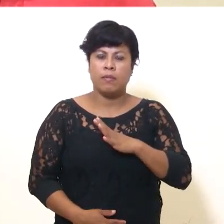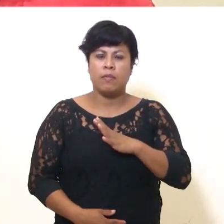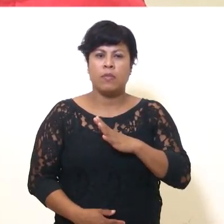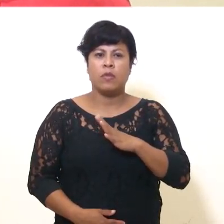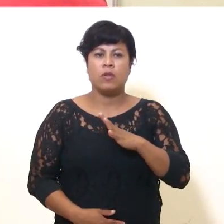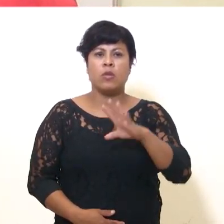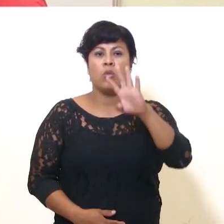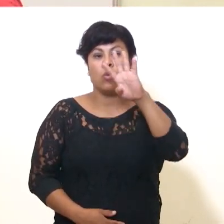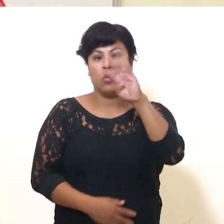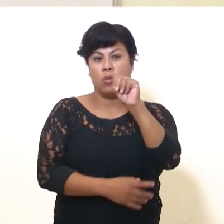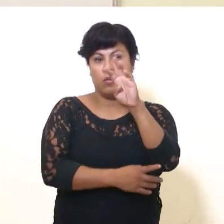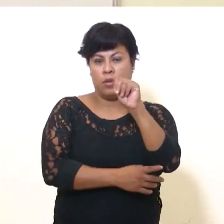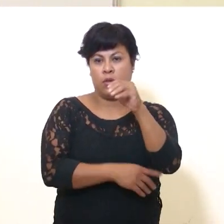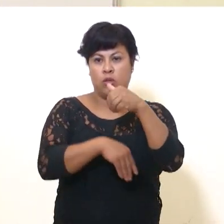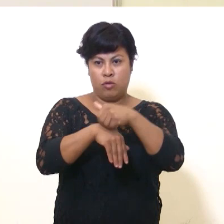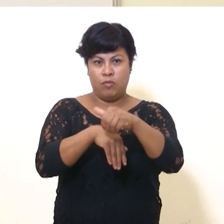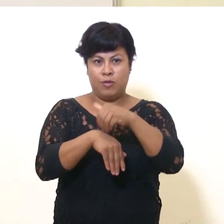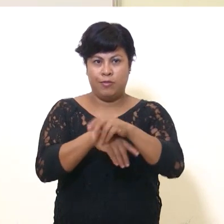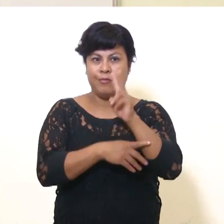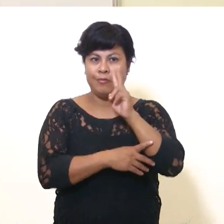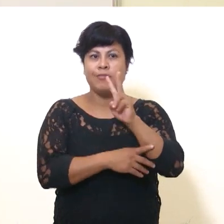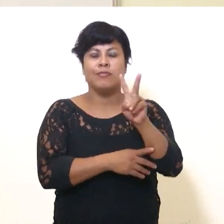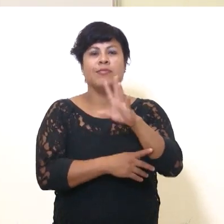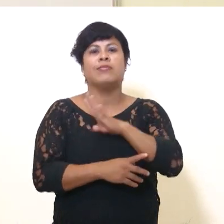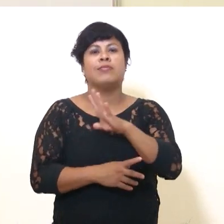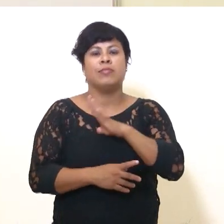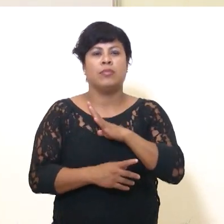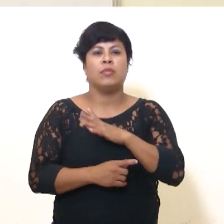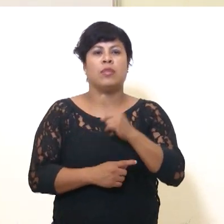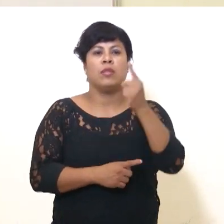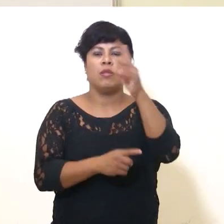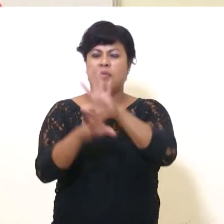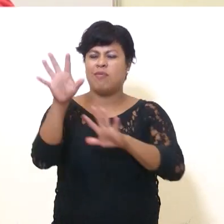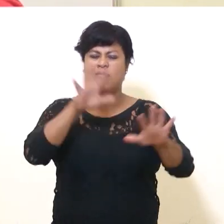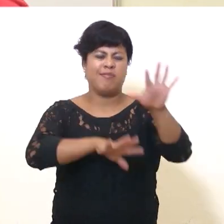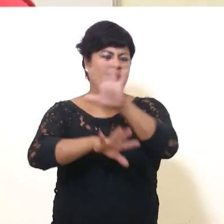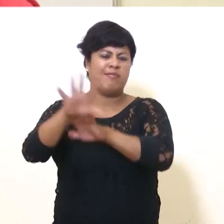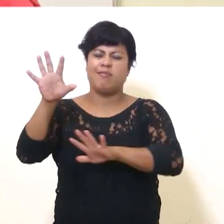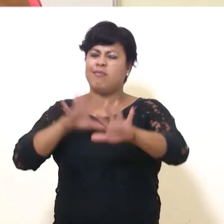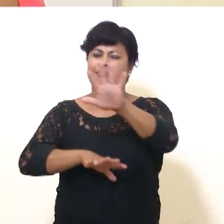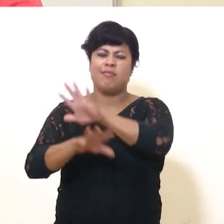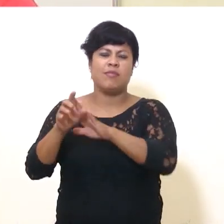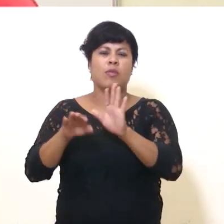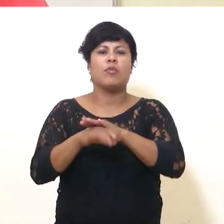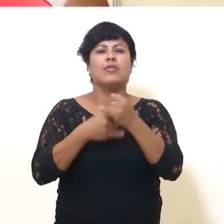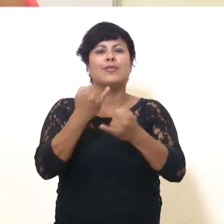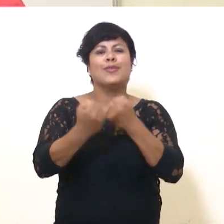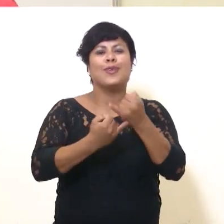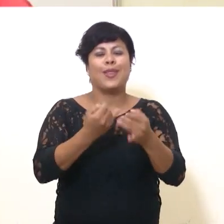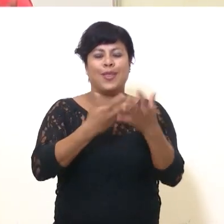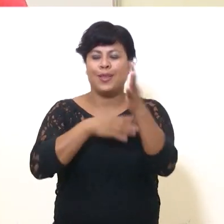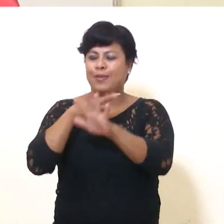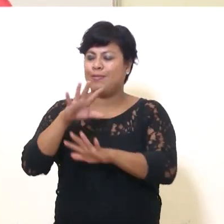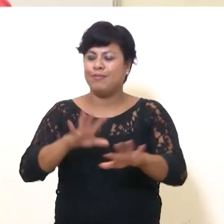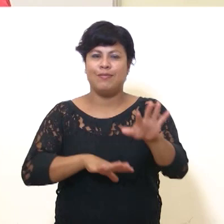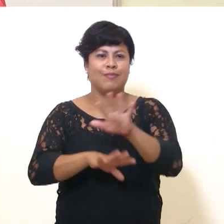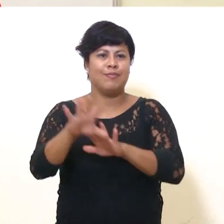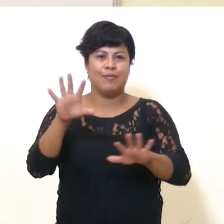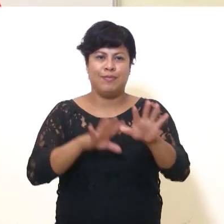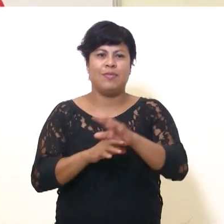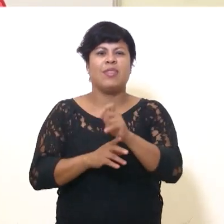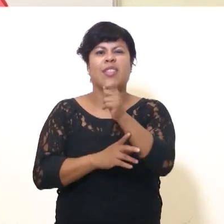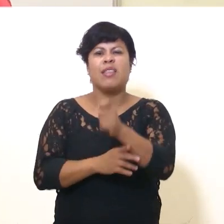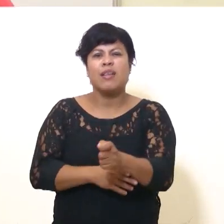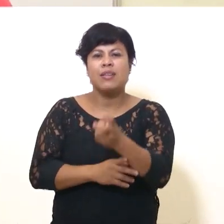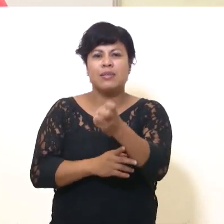Solamente existen 9 números. Te los voy a presentar. Yo aquí los puse desordenados porque están jugando